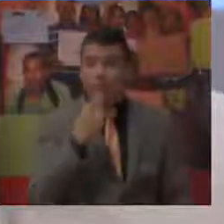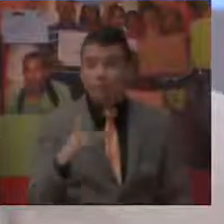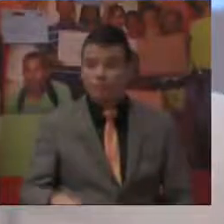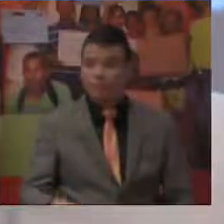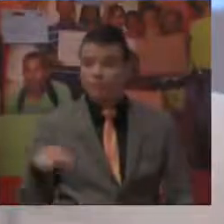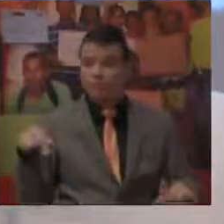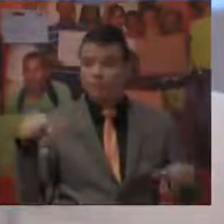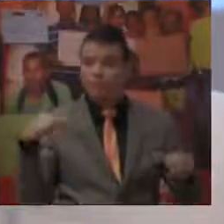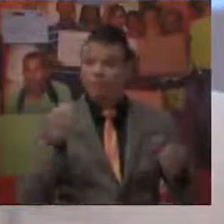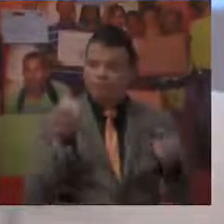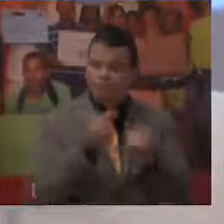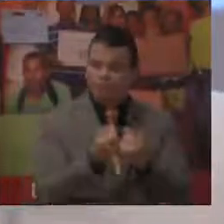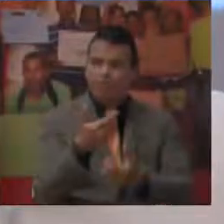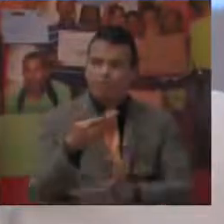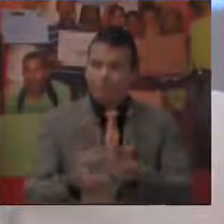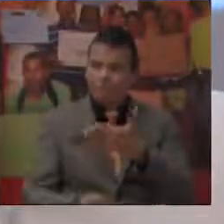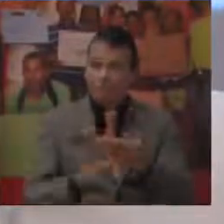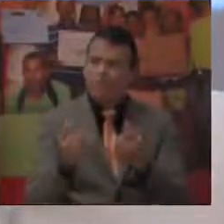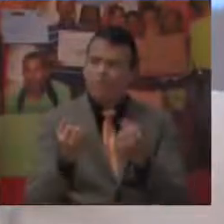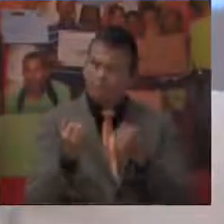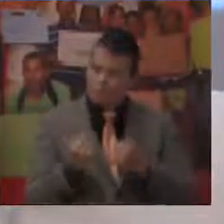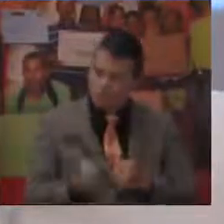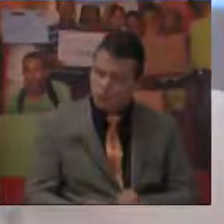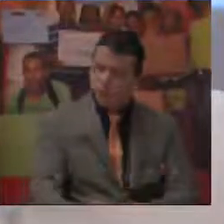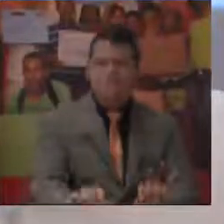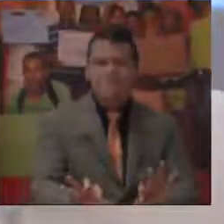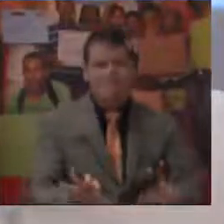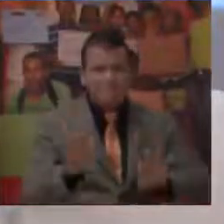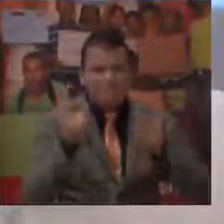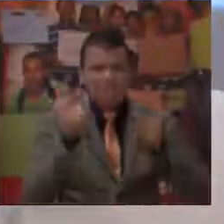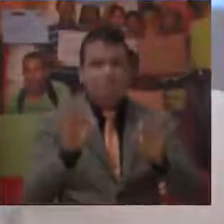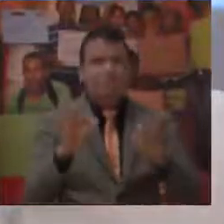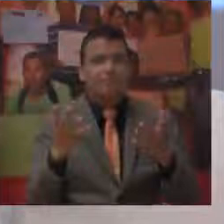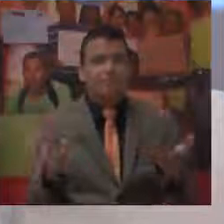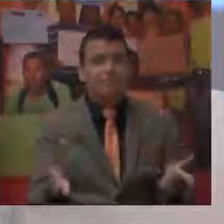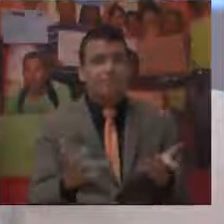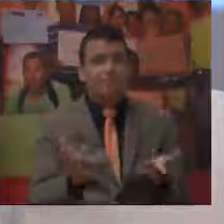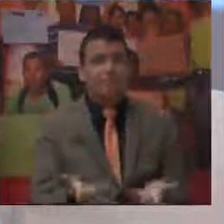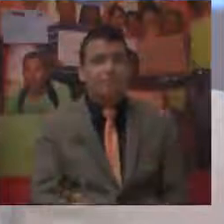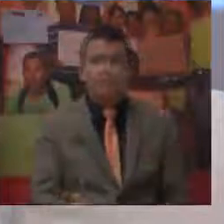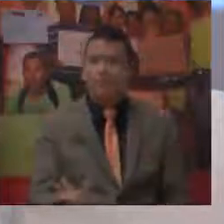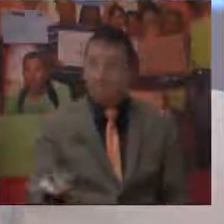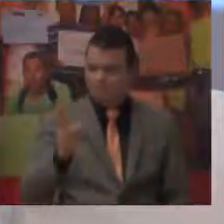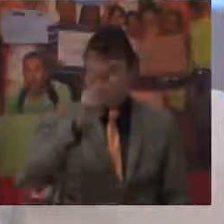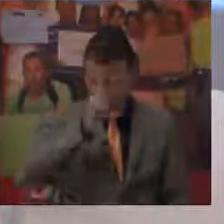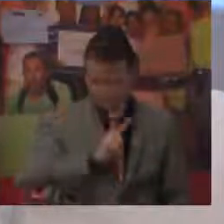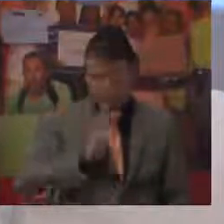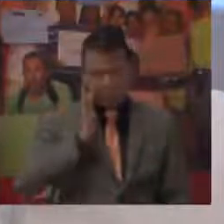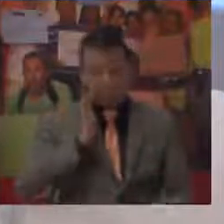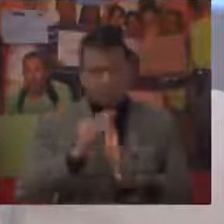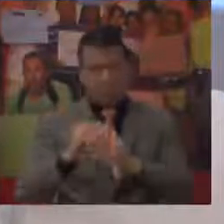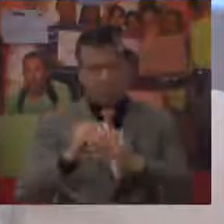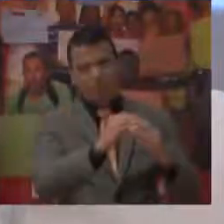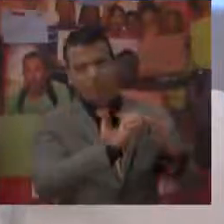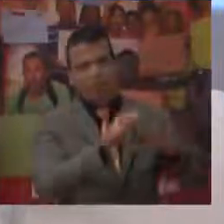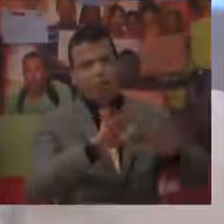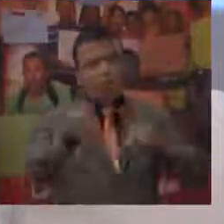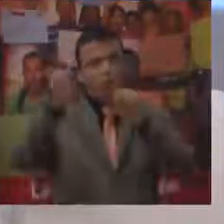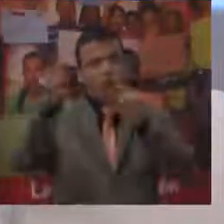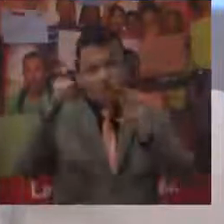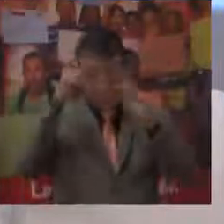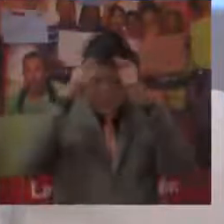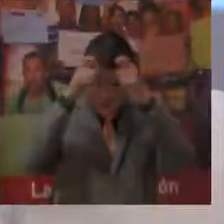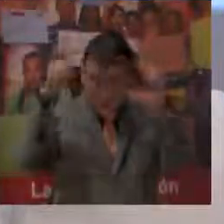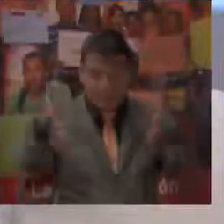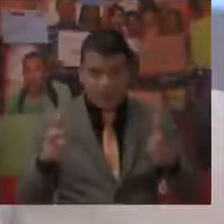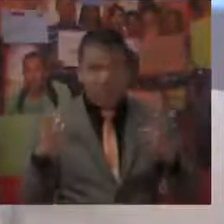acá en el proceso, estamos tratando de hacer las cosas lo mejor posible, pero entonces recibir un trato de igualdad del Estado. Si nosotros